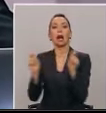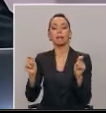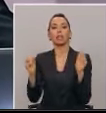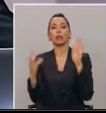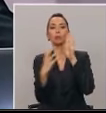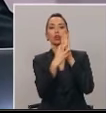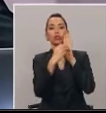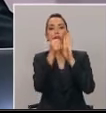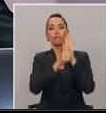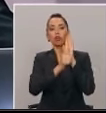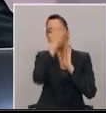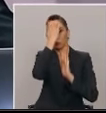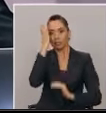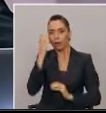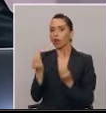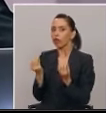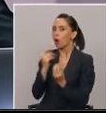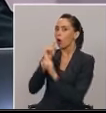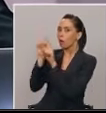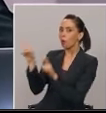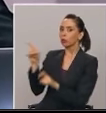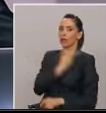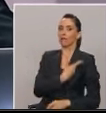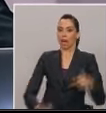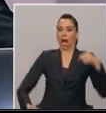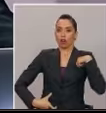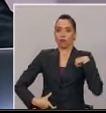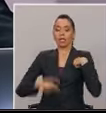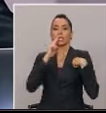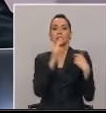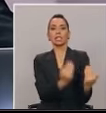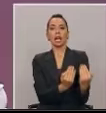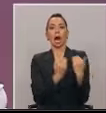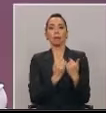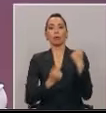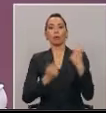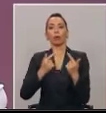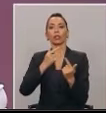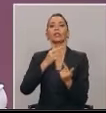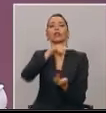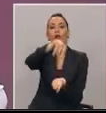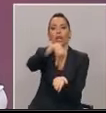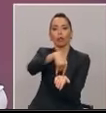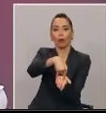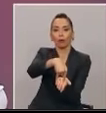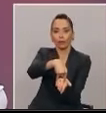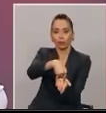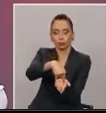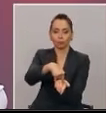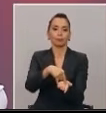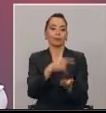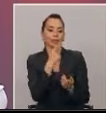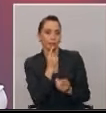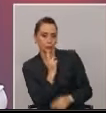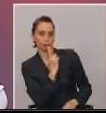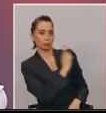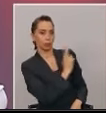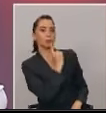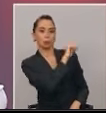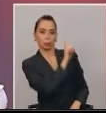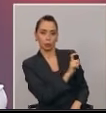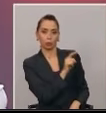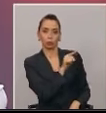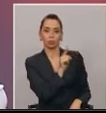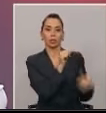Michelle Bachelet. La pregunta es, ¿cómo pretende gobernar sin el apoyo político en el Congreso? Déjeme retrucarle, pero usted en